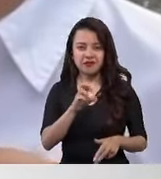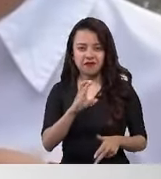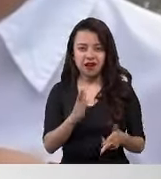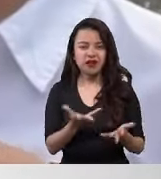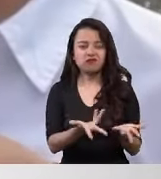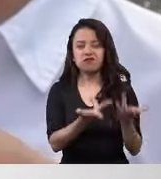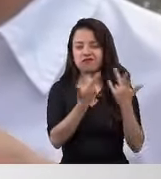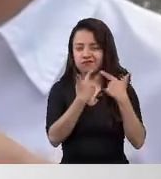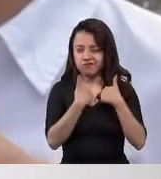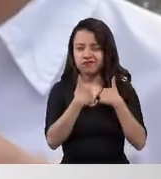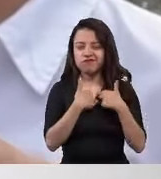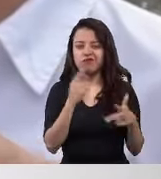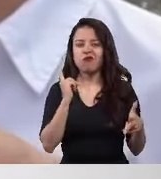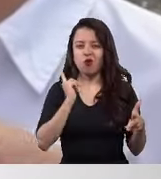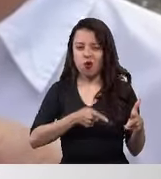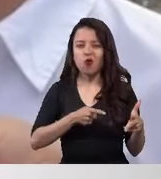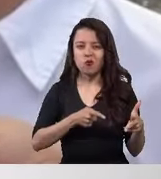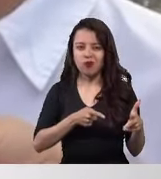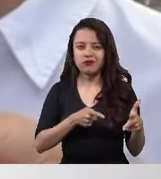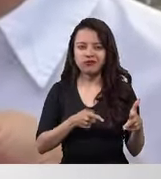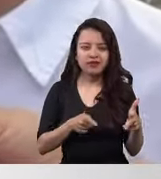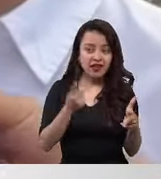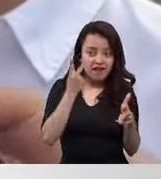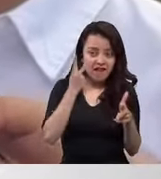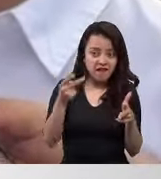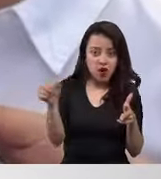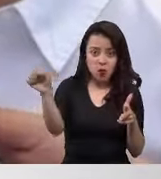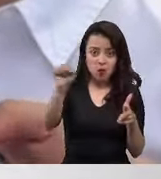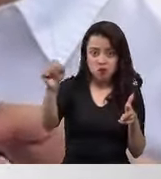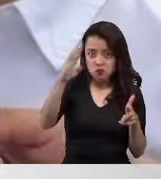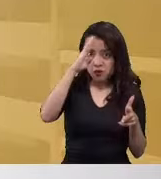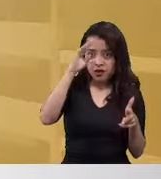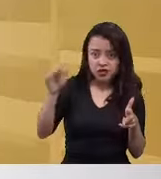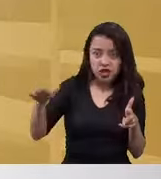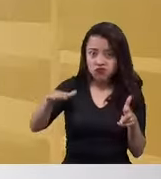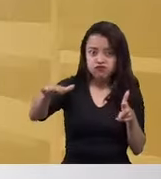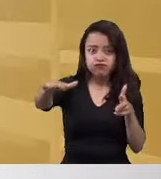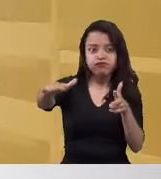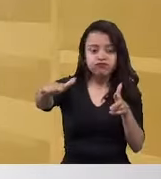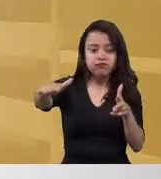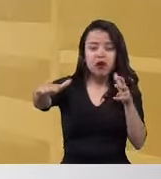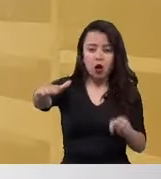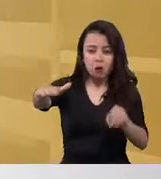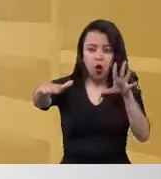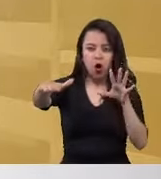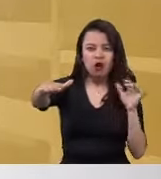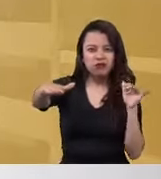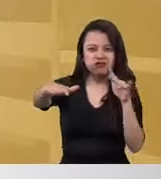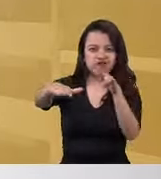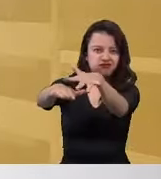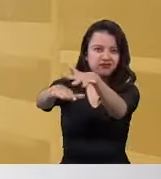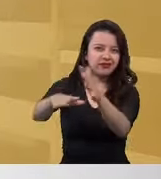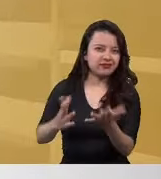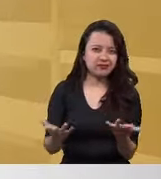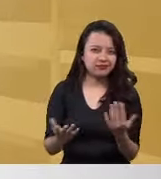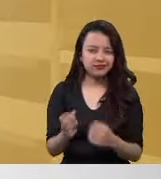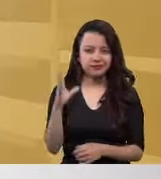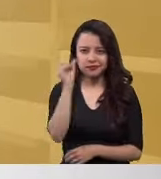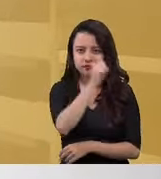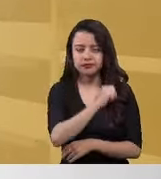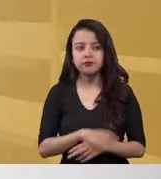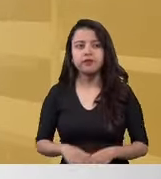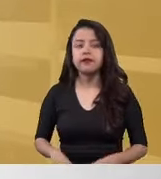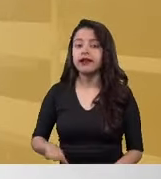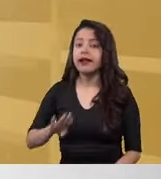informaciones de inteligencia que son quienes hacen de una u otra forma presencia en la zona rural. La alcaldesa Paola Castillo ha hecho un llamado urgente al presidente Gustavo